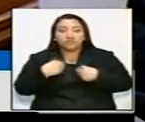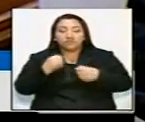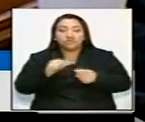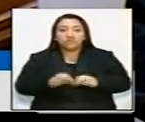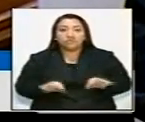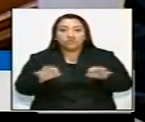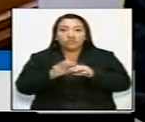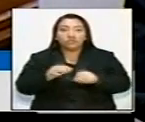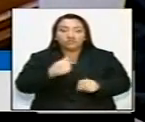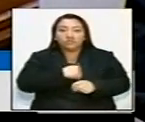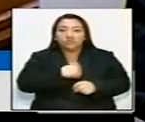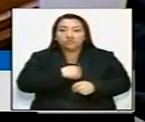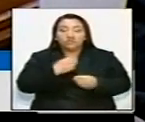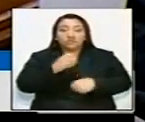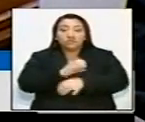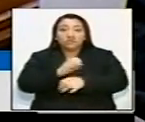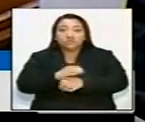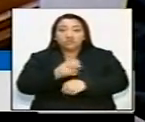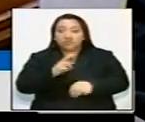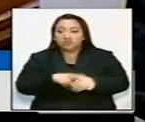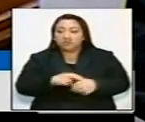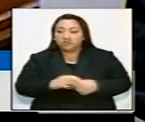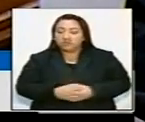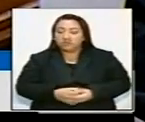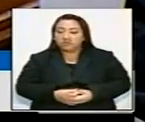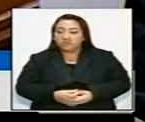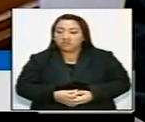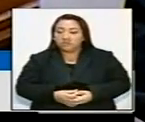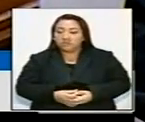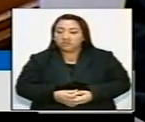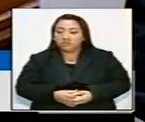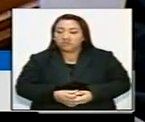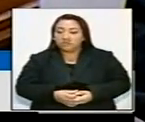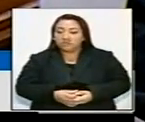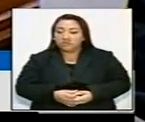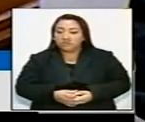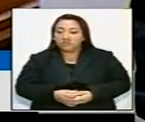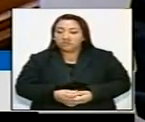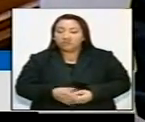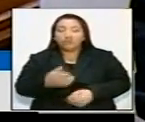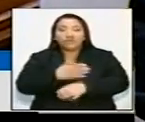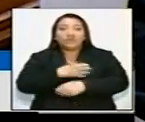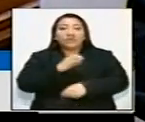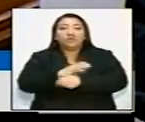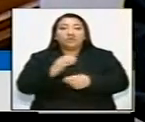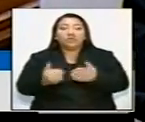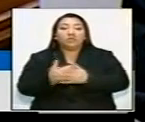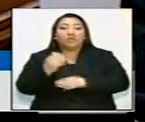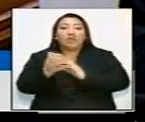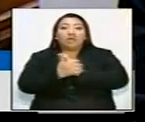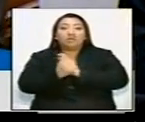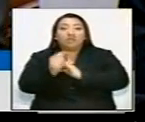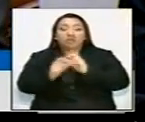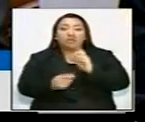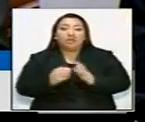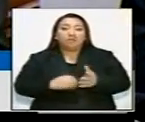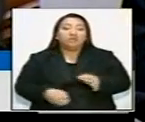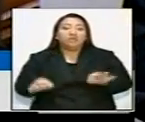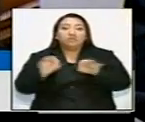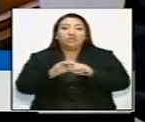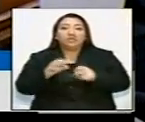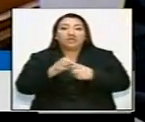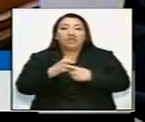eso la capacitación técnica permanente y la capacitación en nuevas habilidades es la mayor